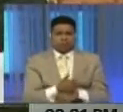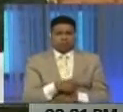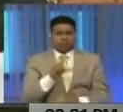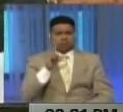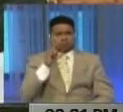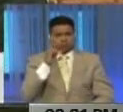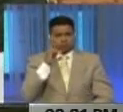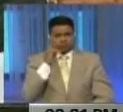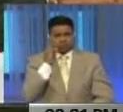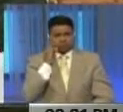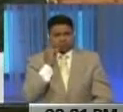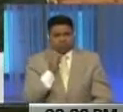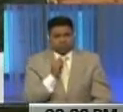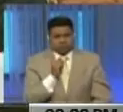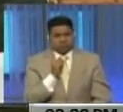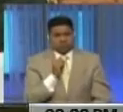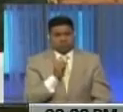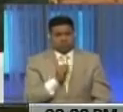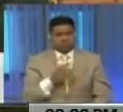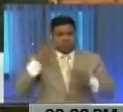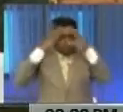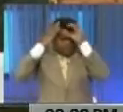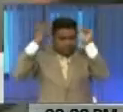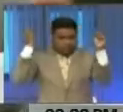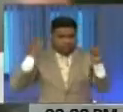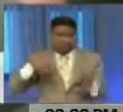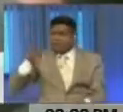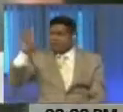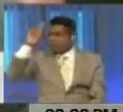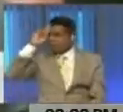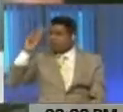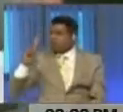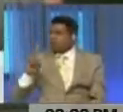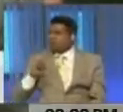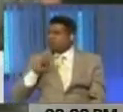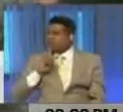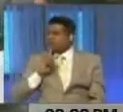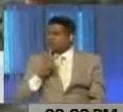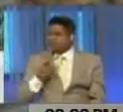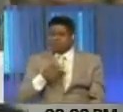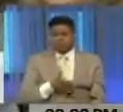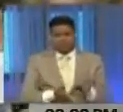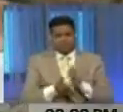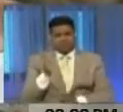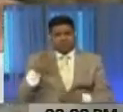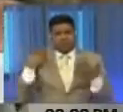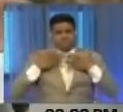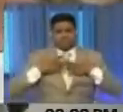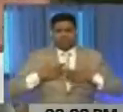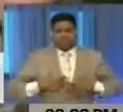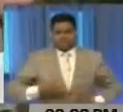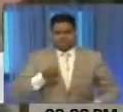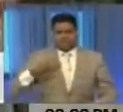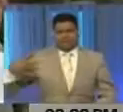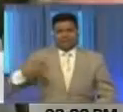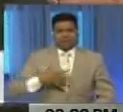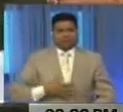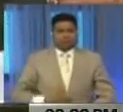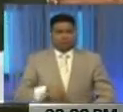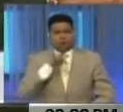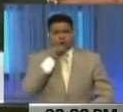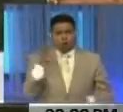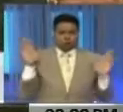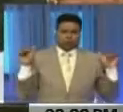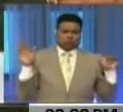Antonio Ortiz, consejero de la Embajada de República Dominicana. Por allí estuvimos, vestiditos de blanco. Estos armaron un escándalo por Twitter porque yo me